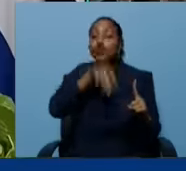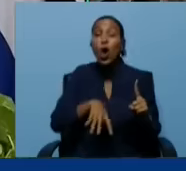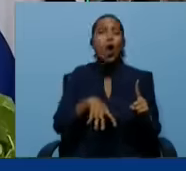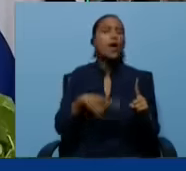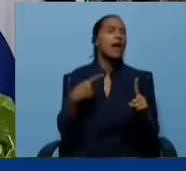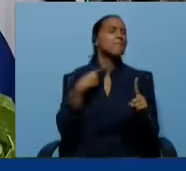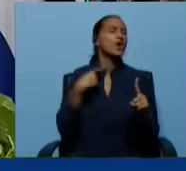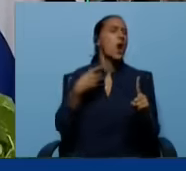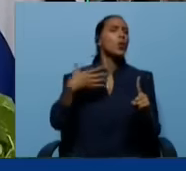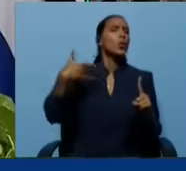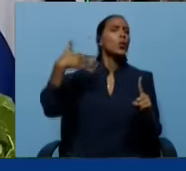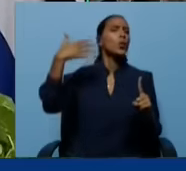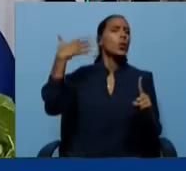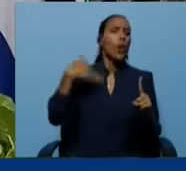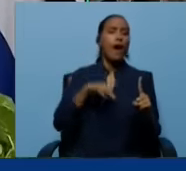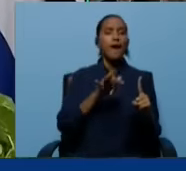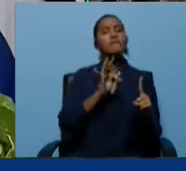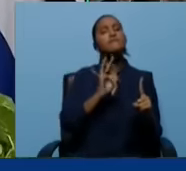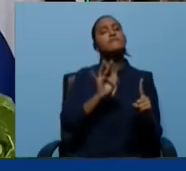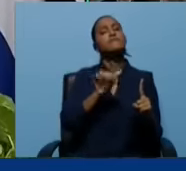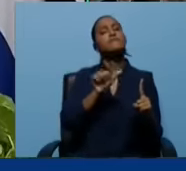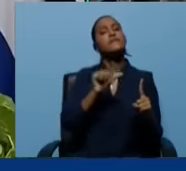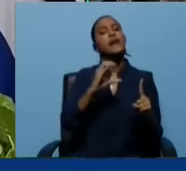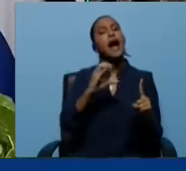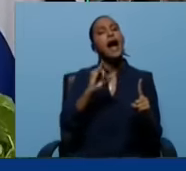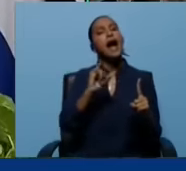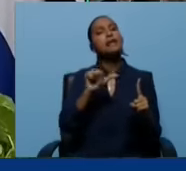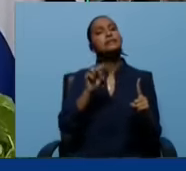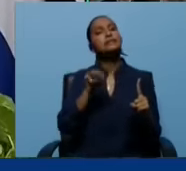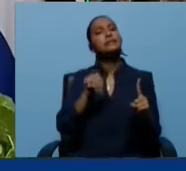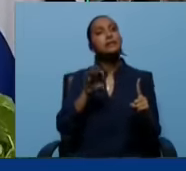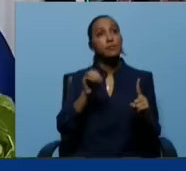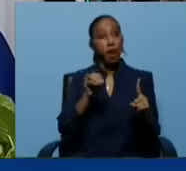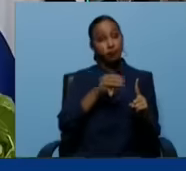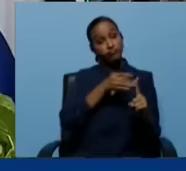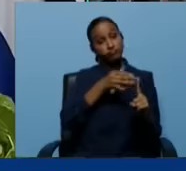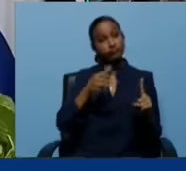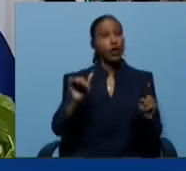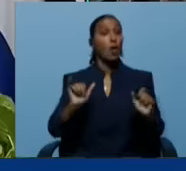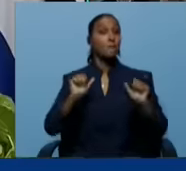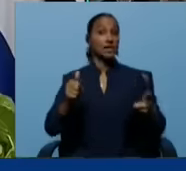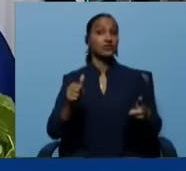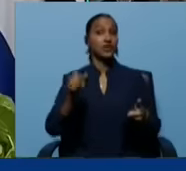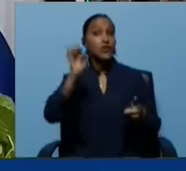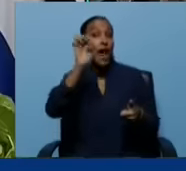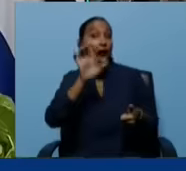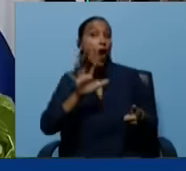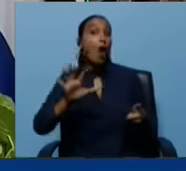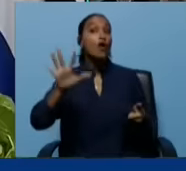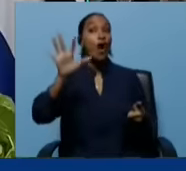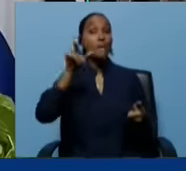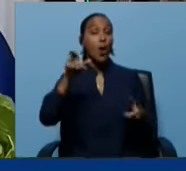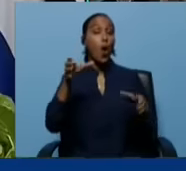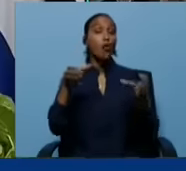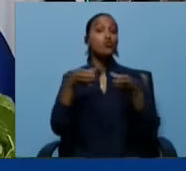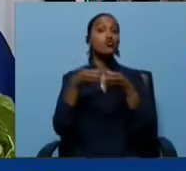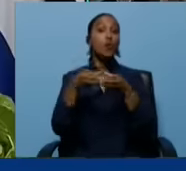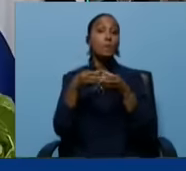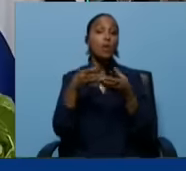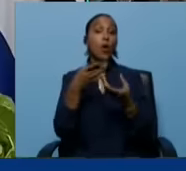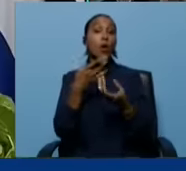donde un europeo, un partido democrático